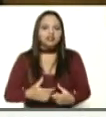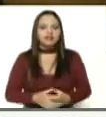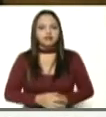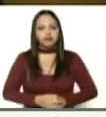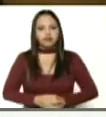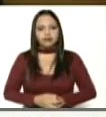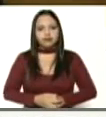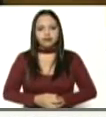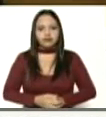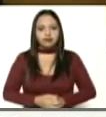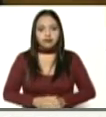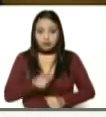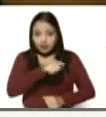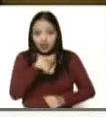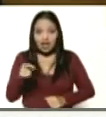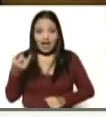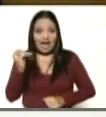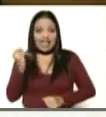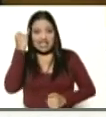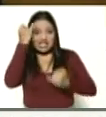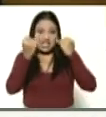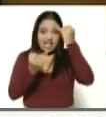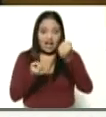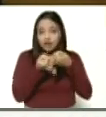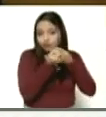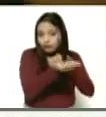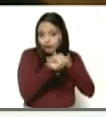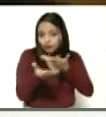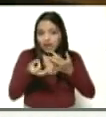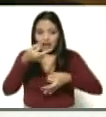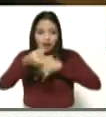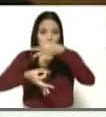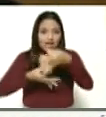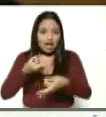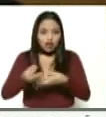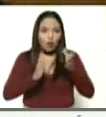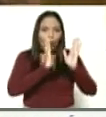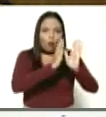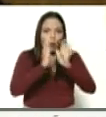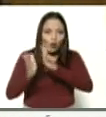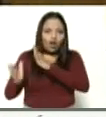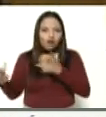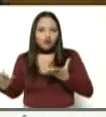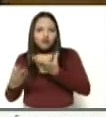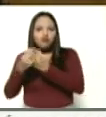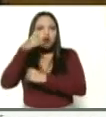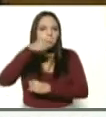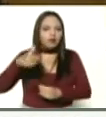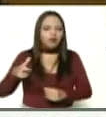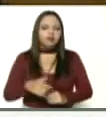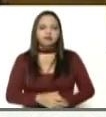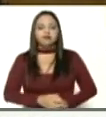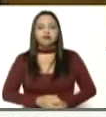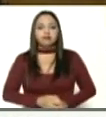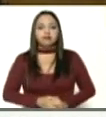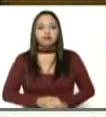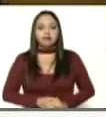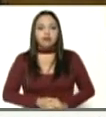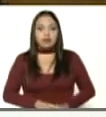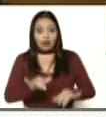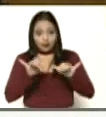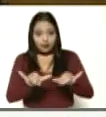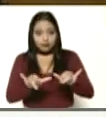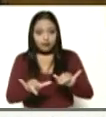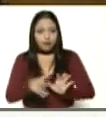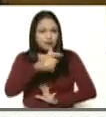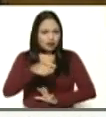Y allí es donde están los conceptos que hemos venido nosotros hablando y organizando con el pueblo y con la gente. Y por eso un revolucionario